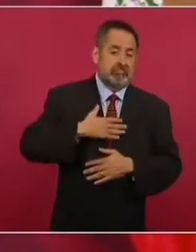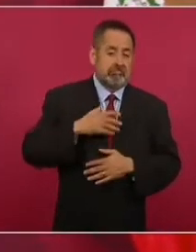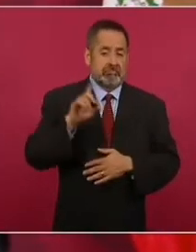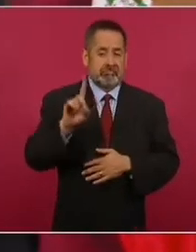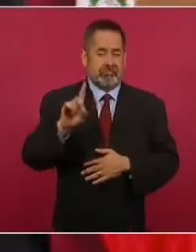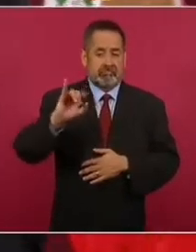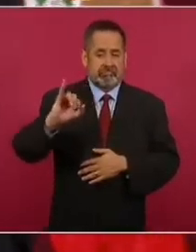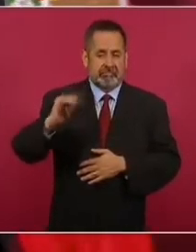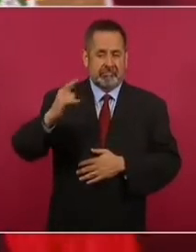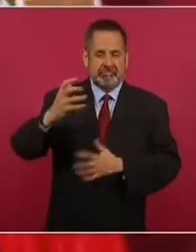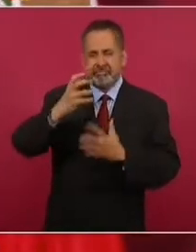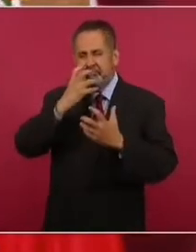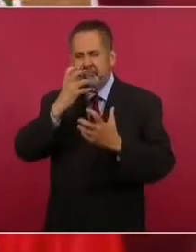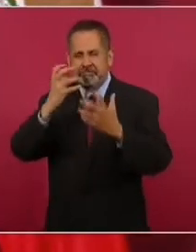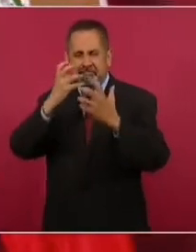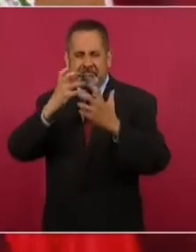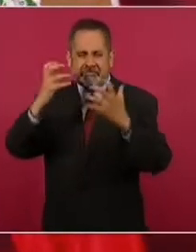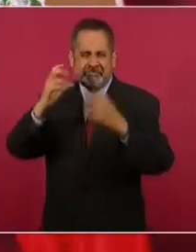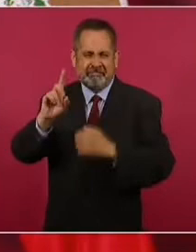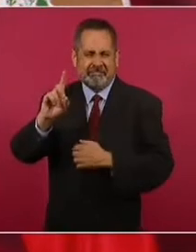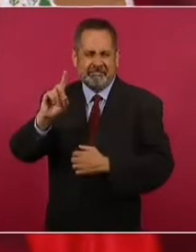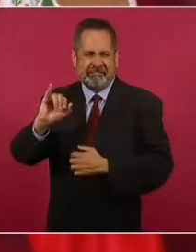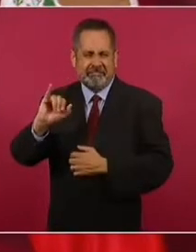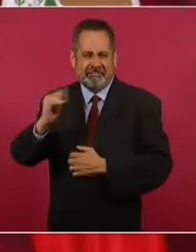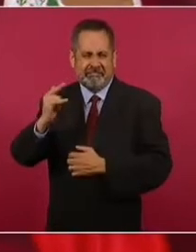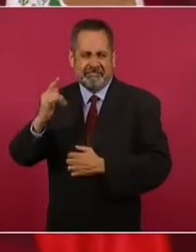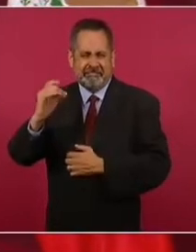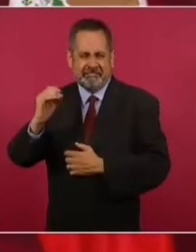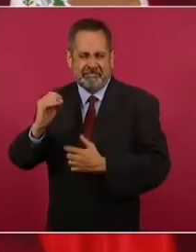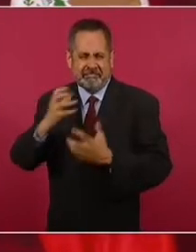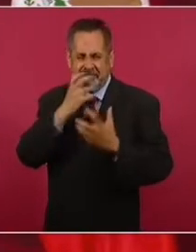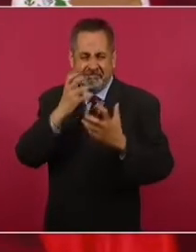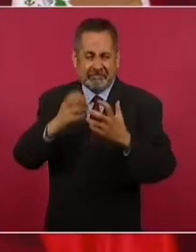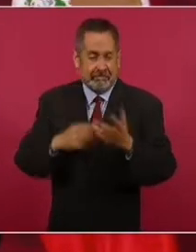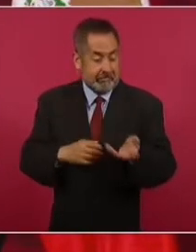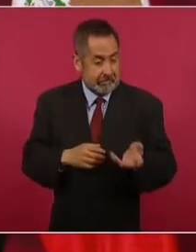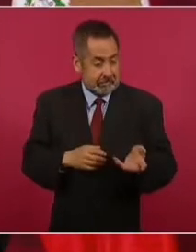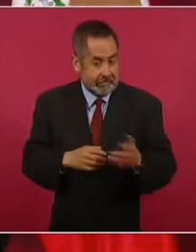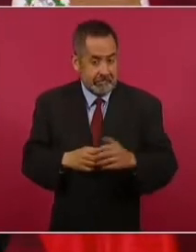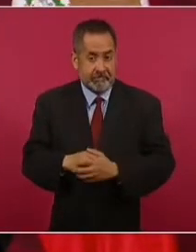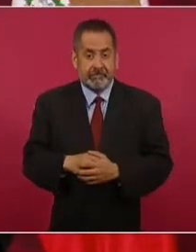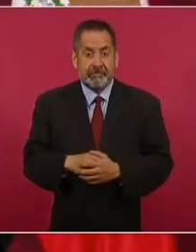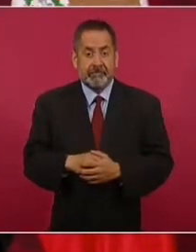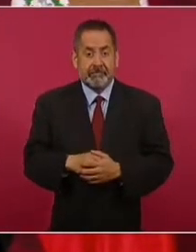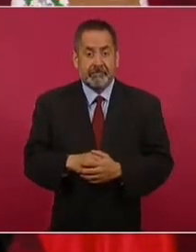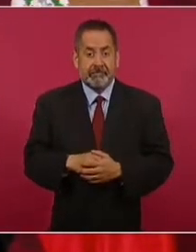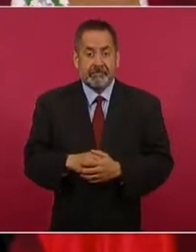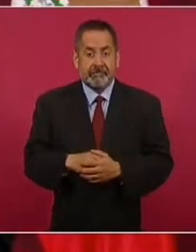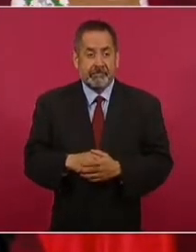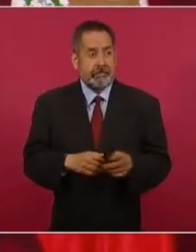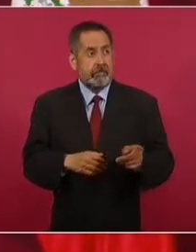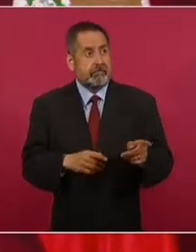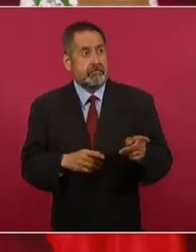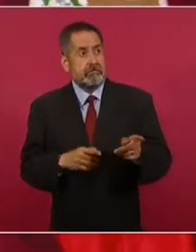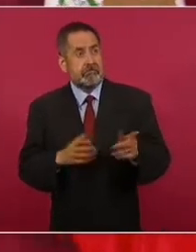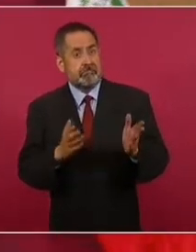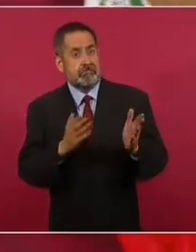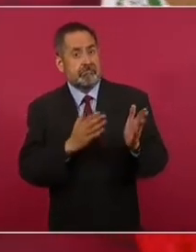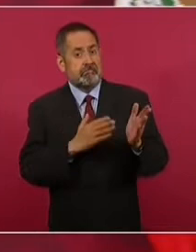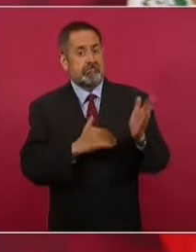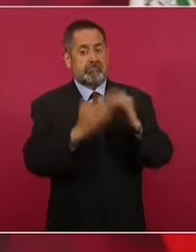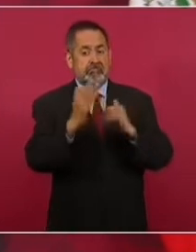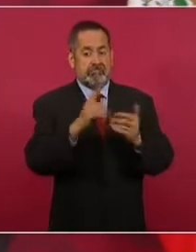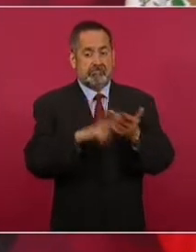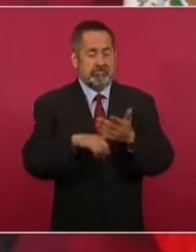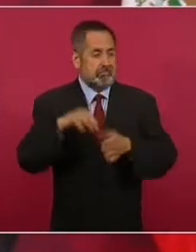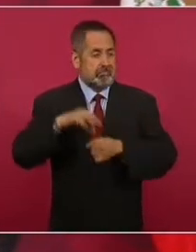Diego, Diego, Diego. Se fue para arriba en